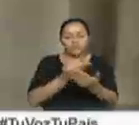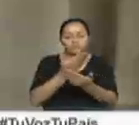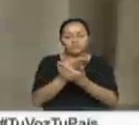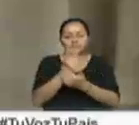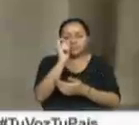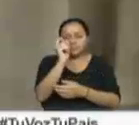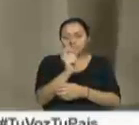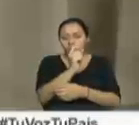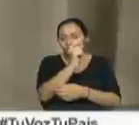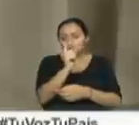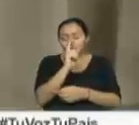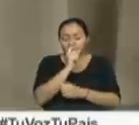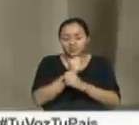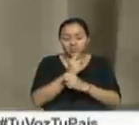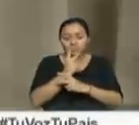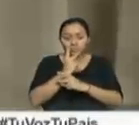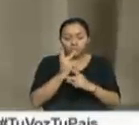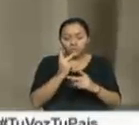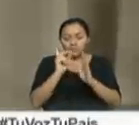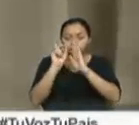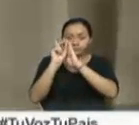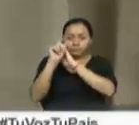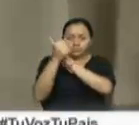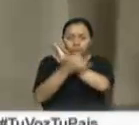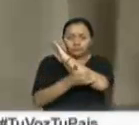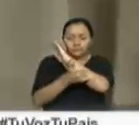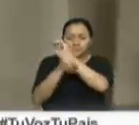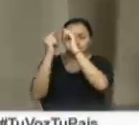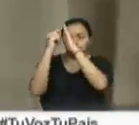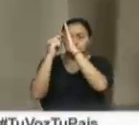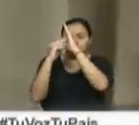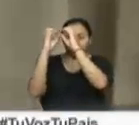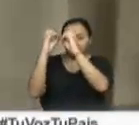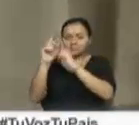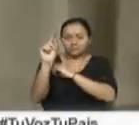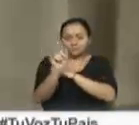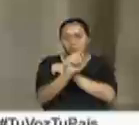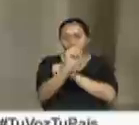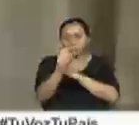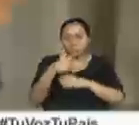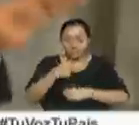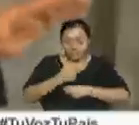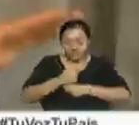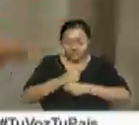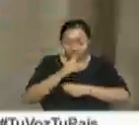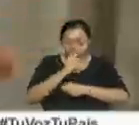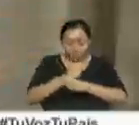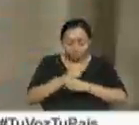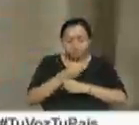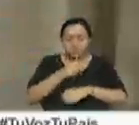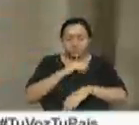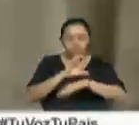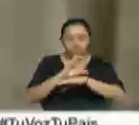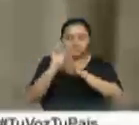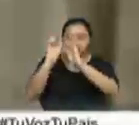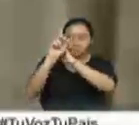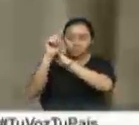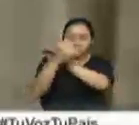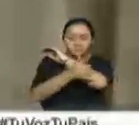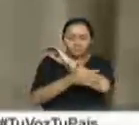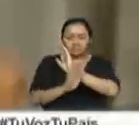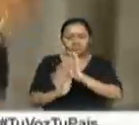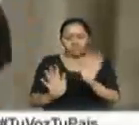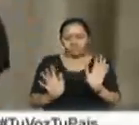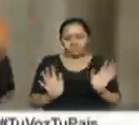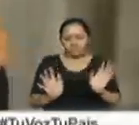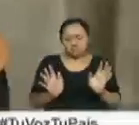los servidores públicos cualquier operación en paraísos fiscales. Es decir, el que quiera ser servidor público debe olvidarse inversiones, cuentas, empresas en paraísos